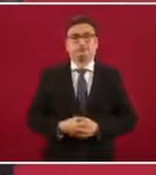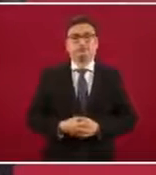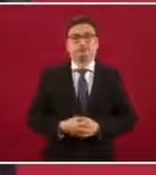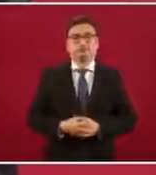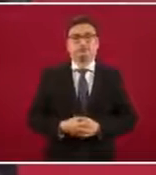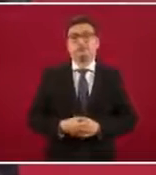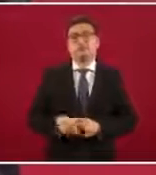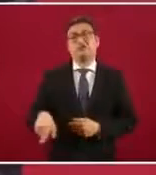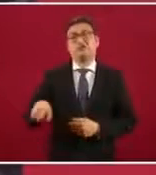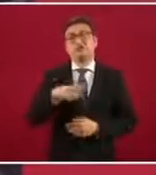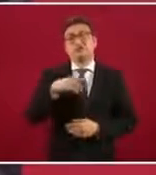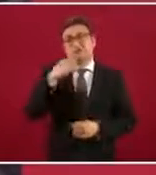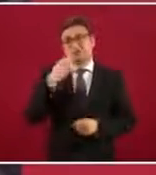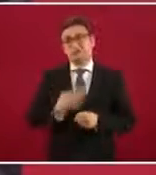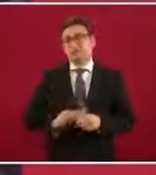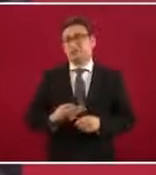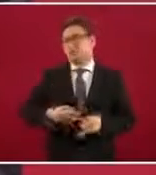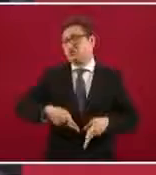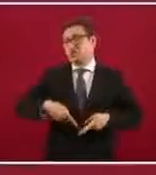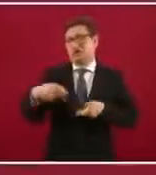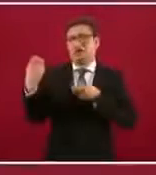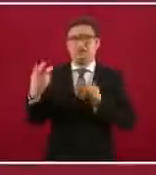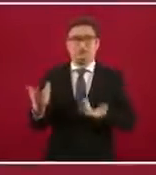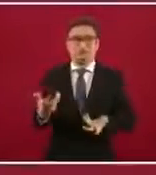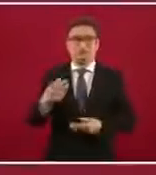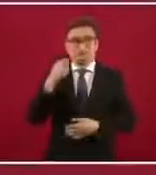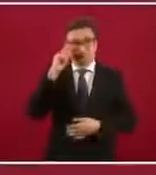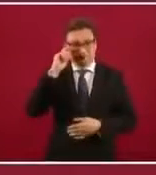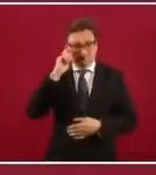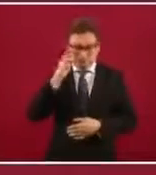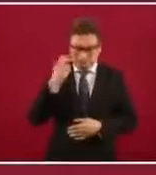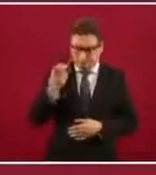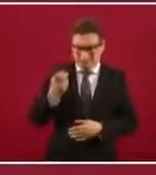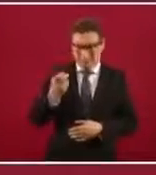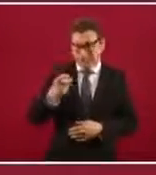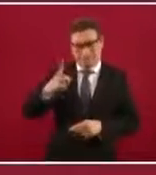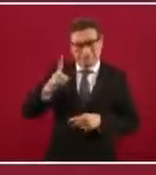el bandidaje oficial. Entonces, como ya no es así,